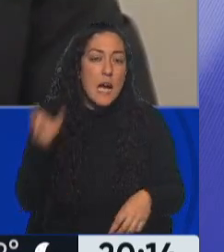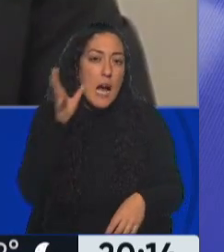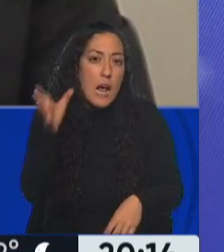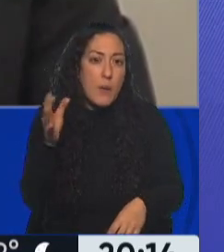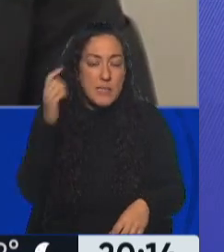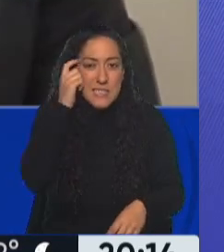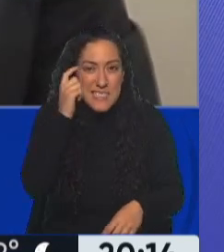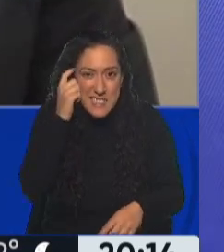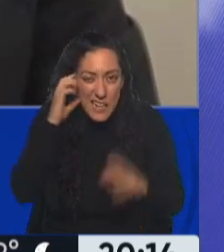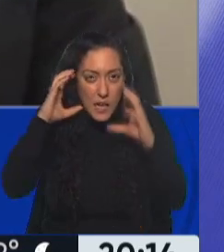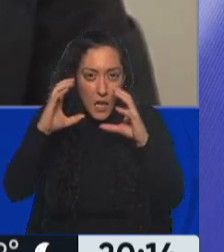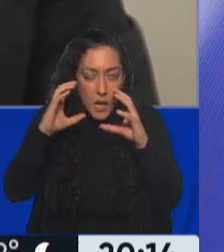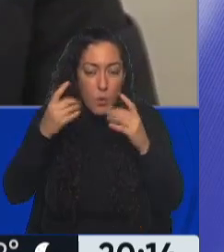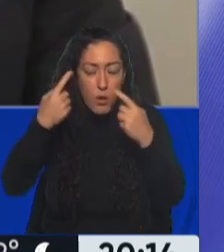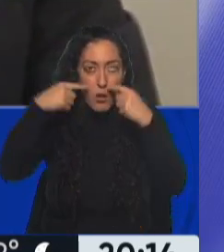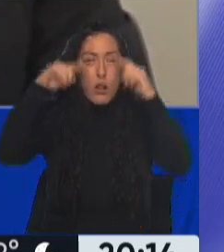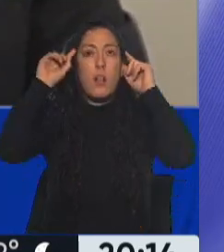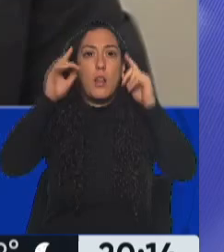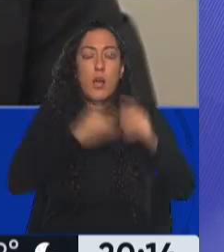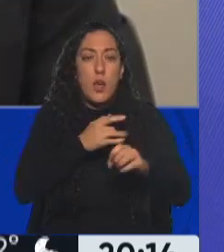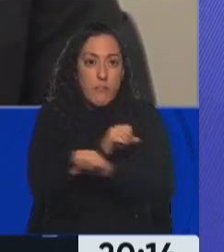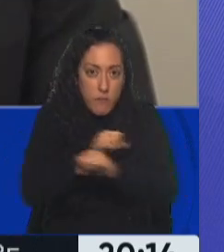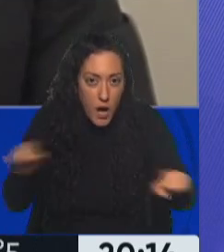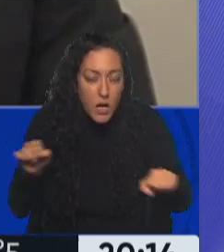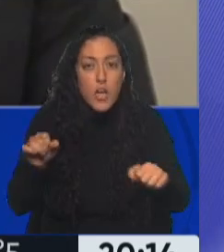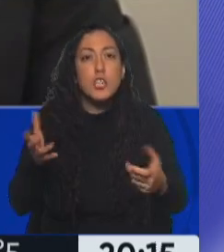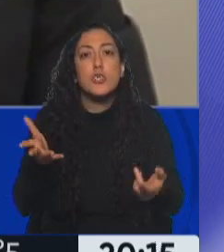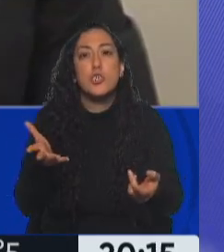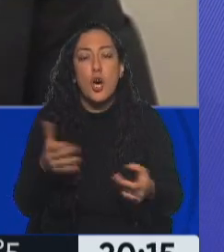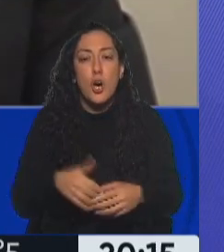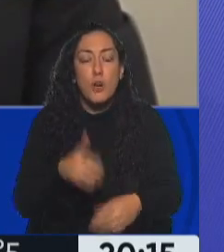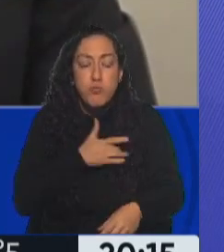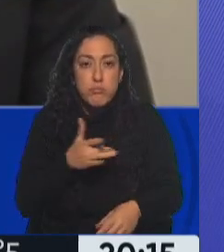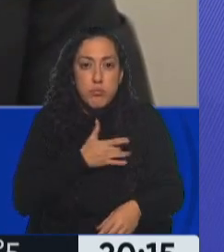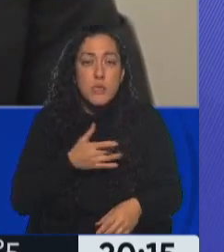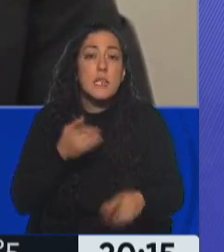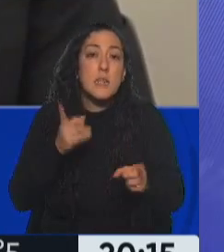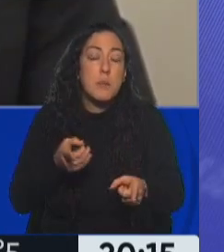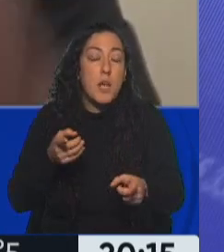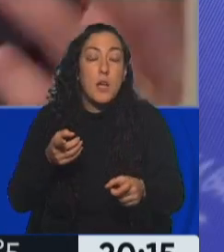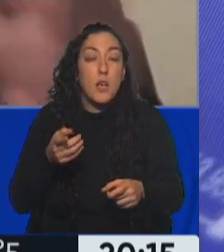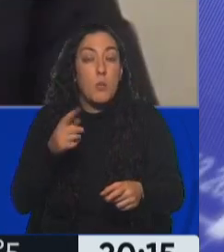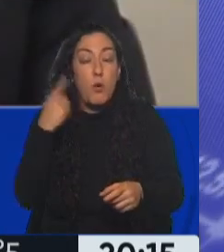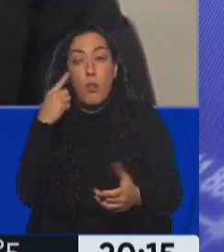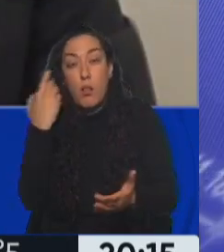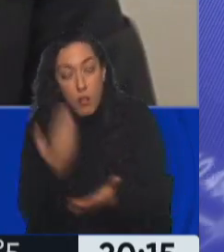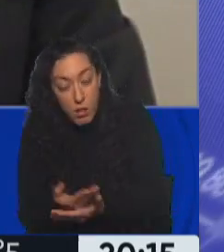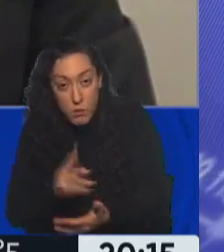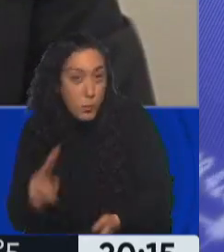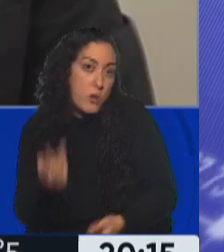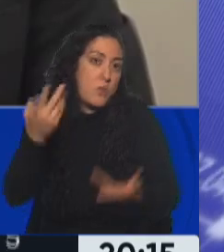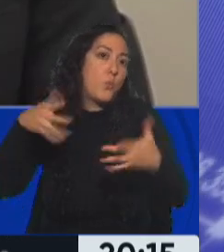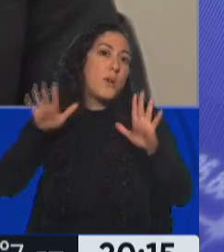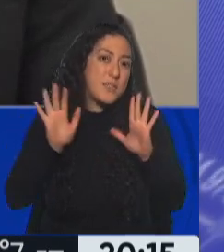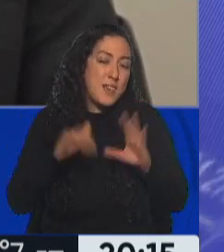cerebro, provocando convulsiones, infartos, arritmias, o incluso coma y muerte, que son los casos cuando hablamos de esto del